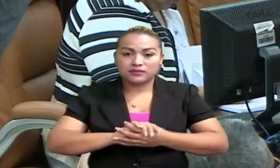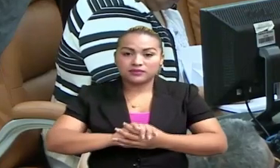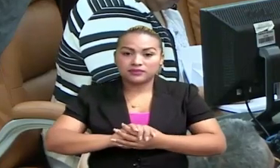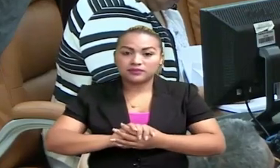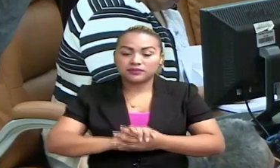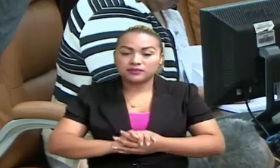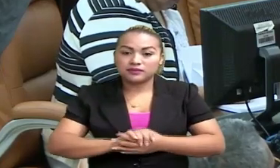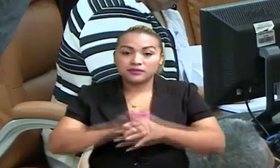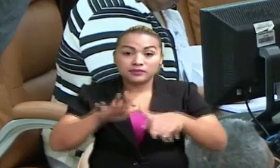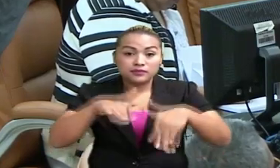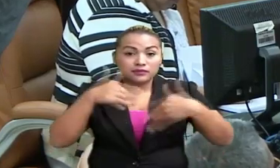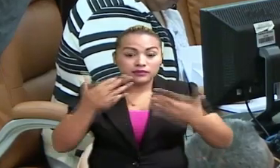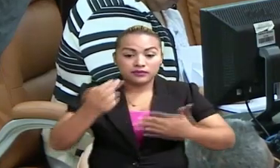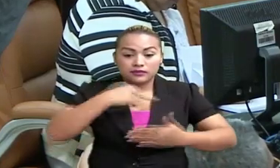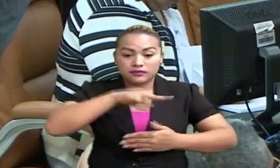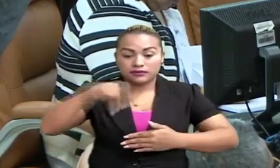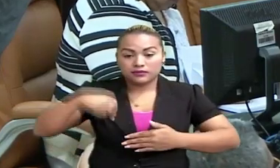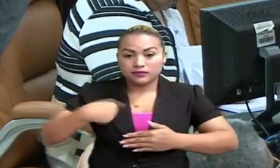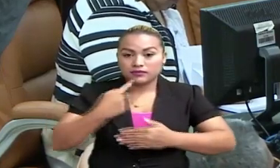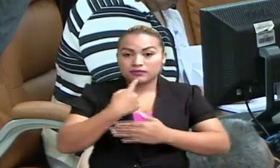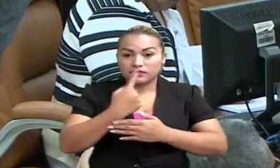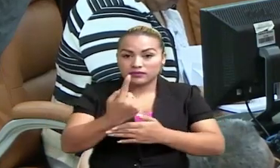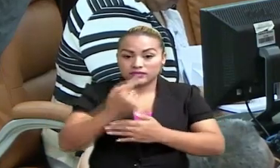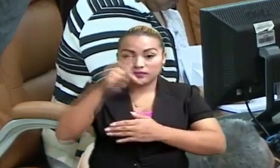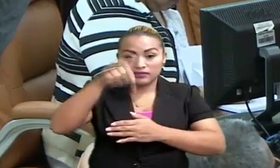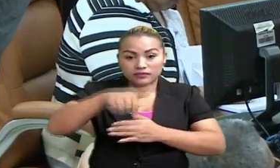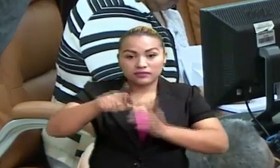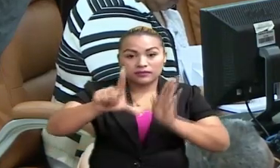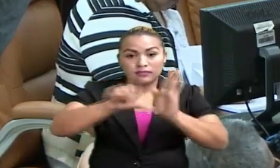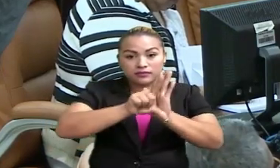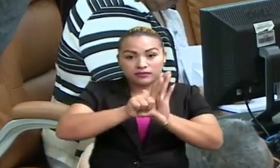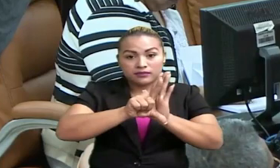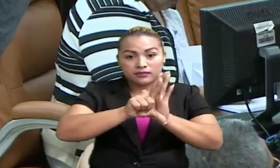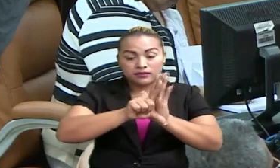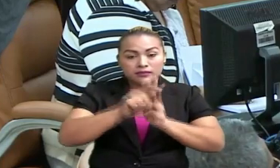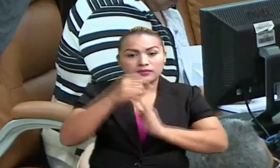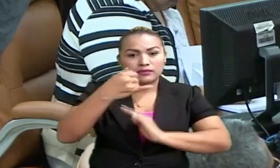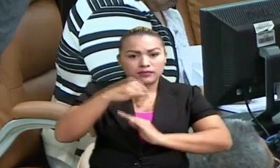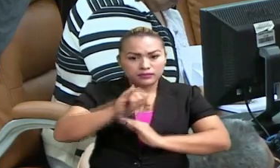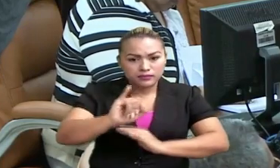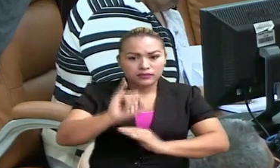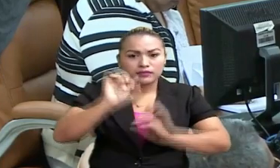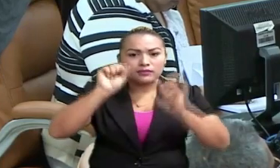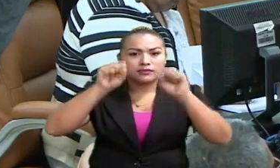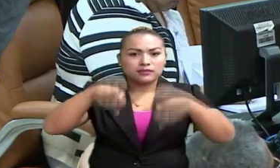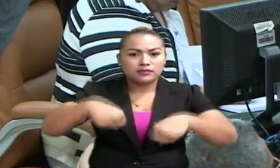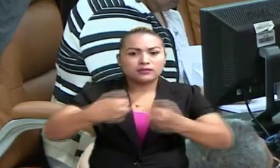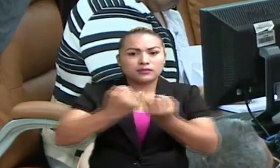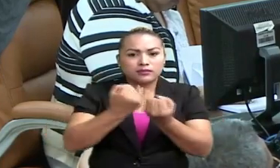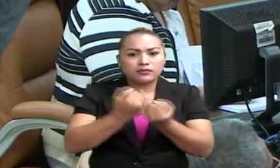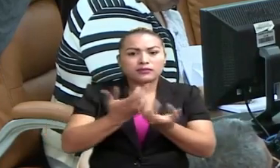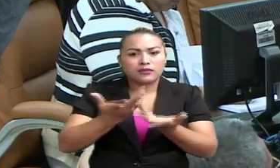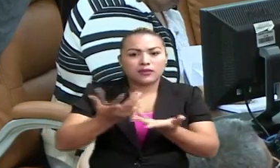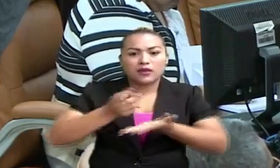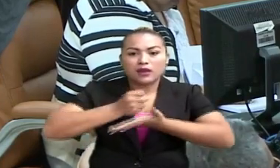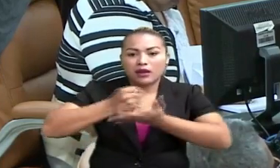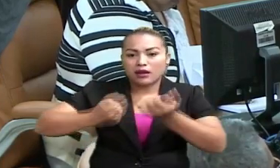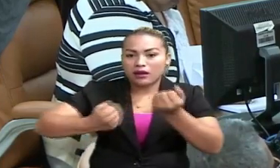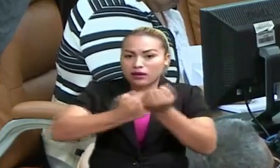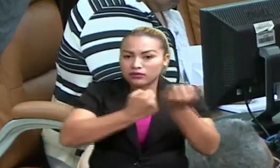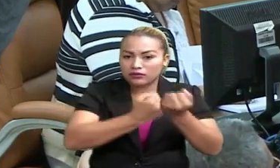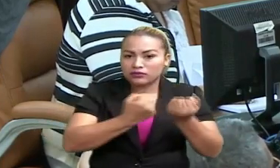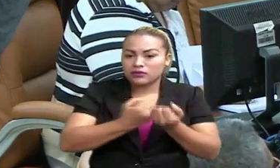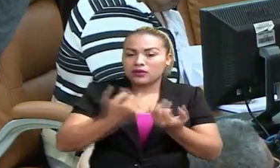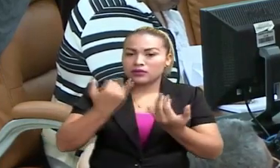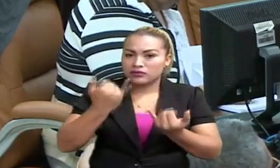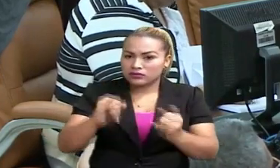Por eso nosotros sostenemos que esta reforma sí es una reforma progresiva, una reforma justa y